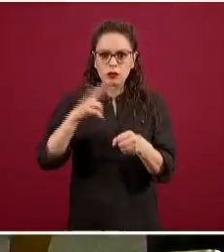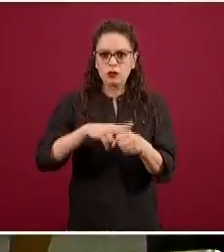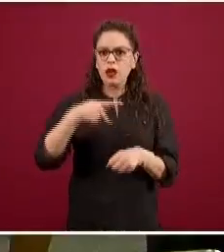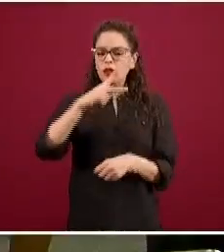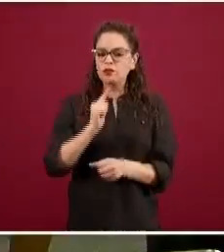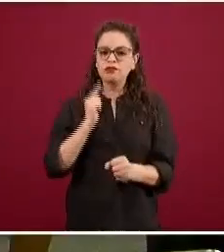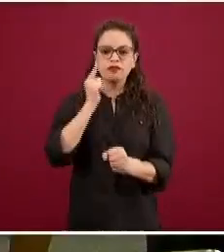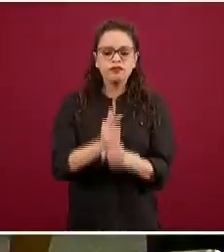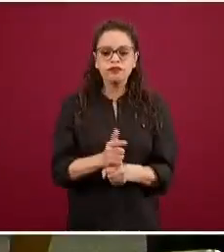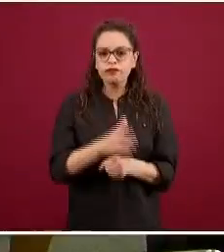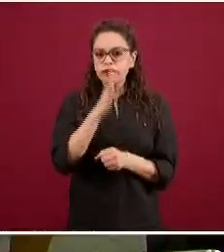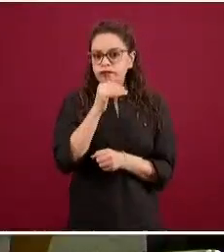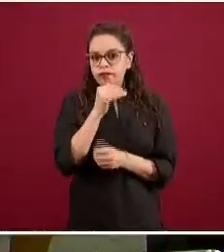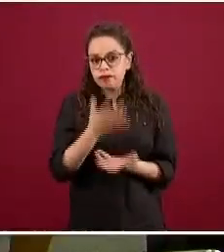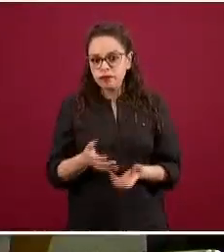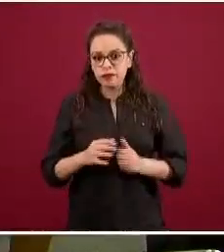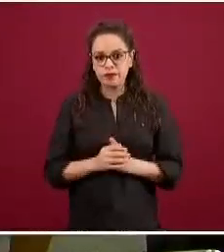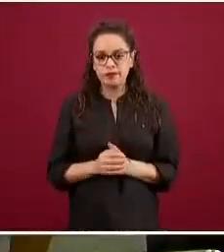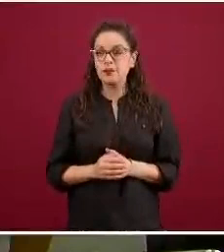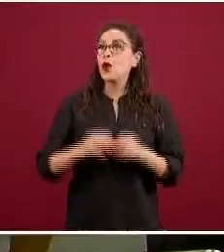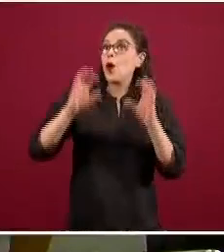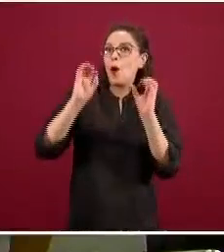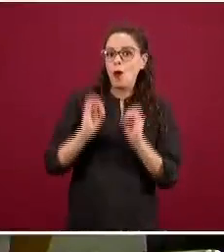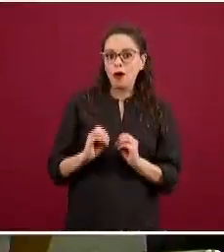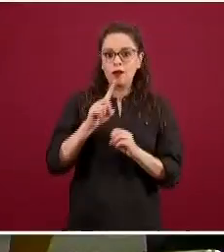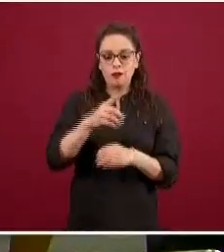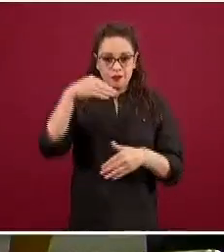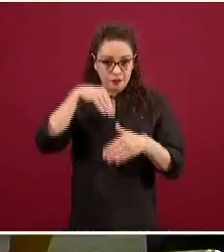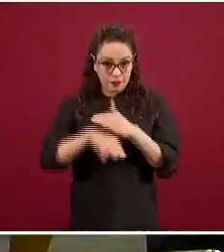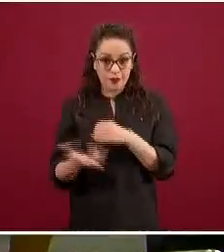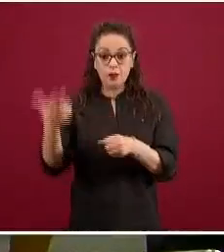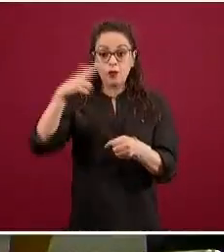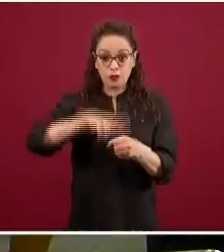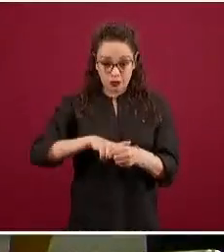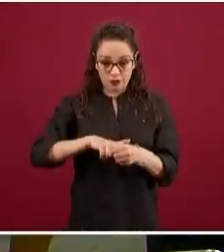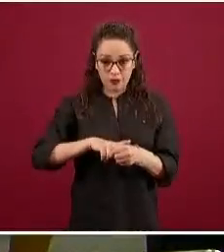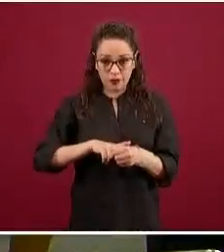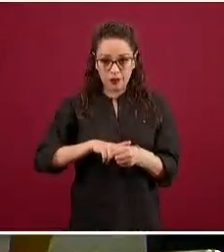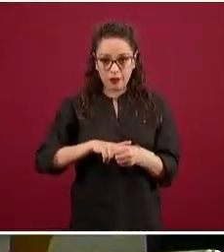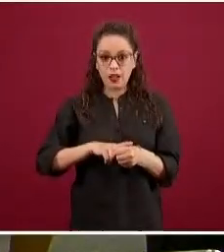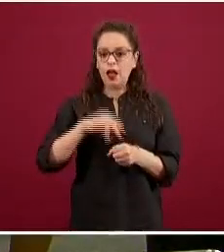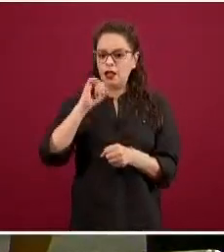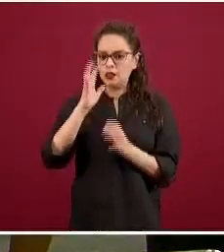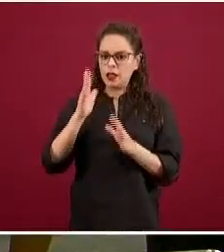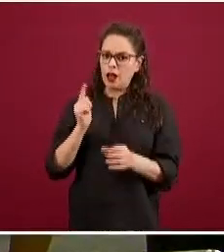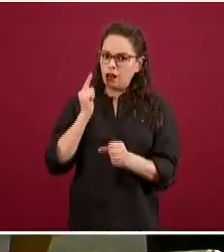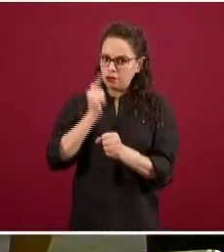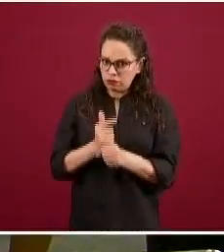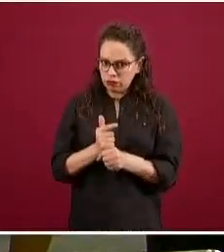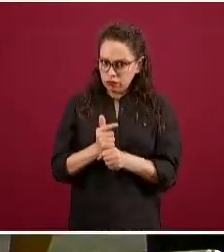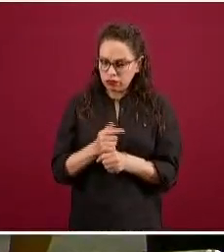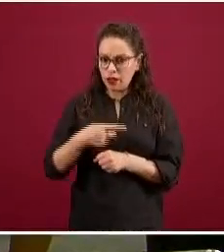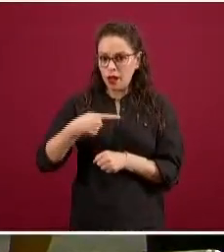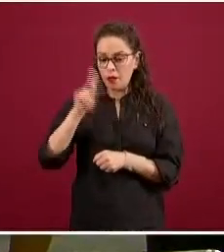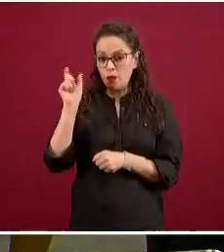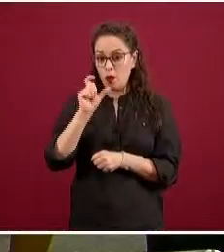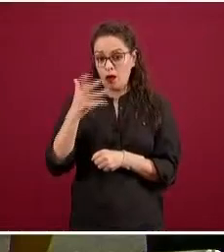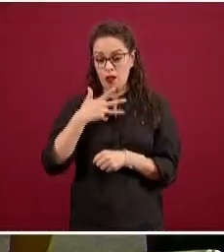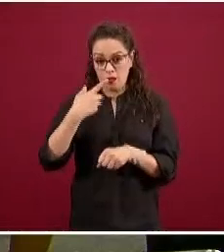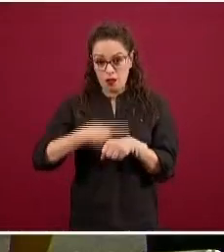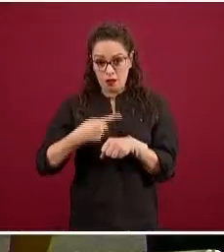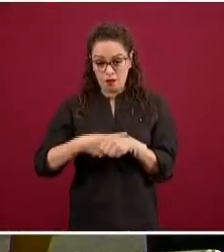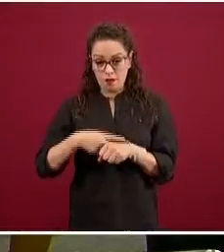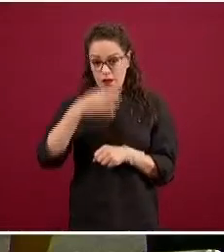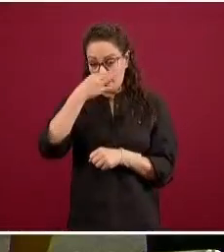o llegó al hospital, fue detectado, pero como ocurre en una enfermedad como COVID y también en la influenza, no es